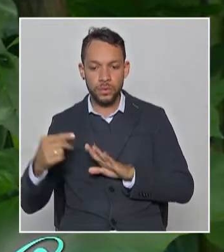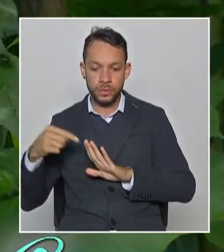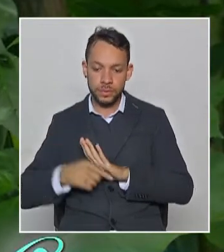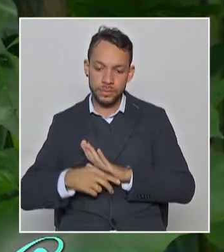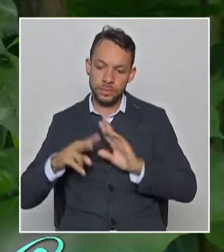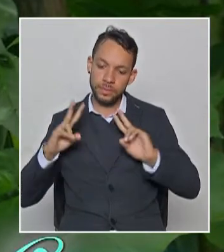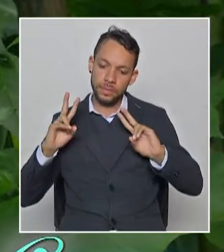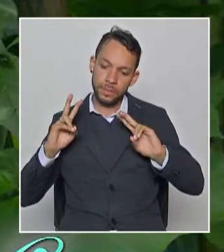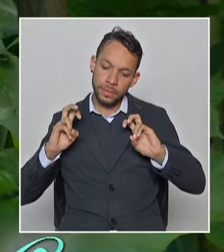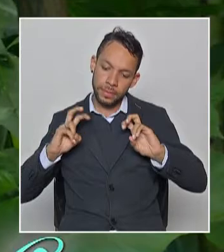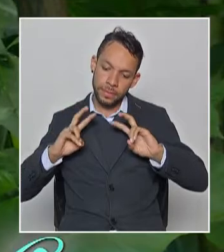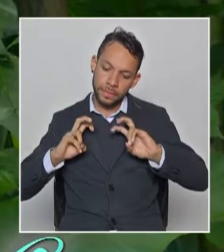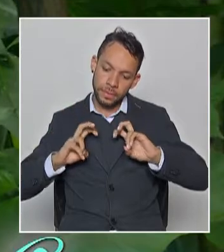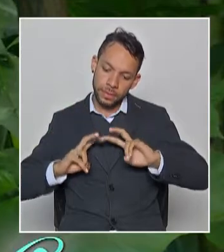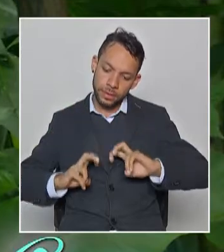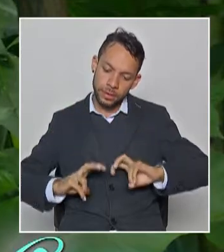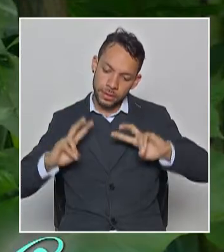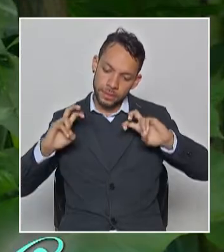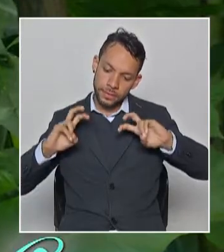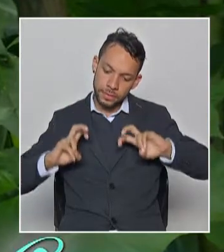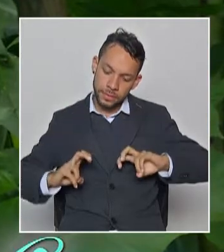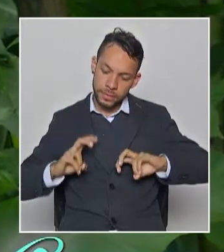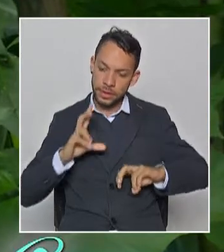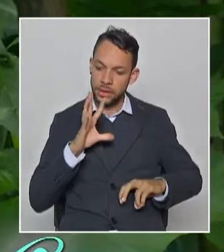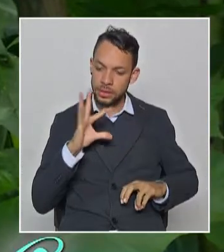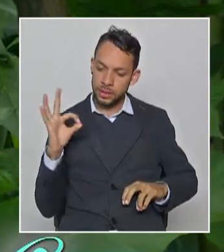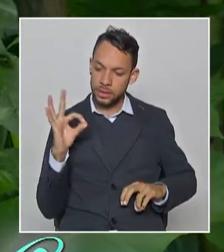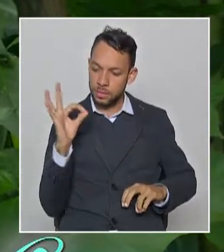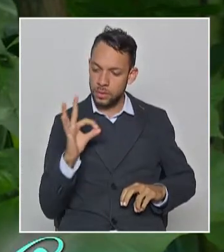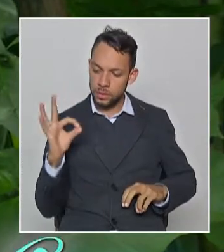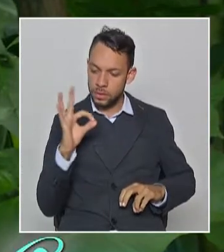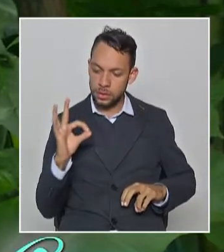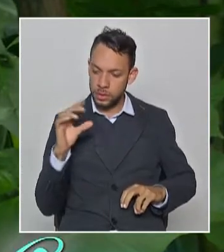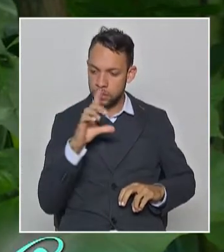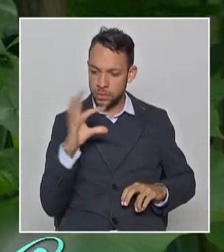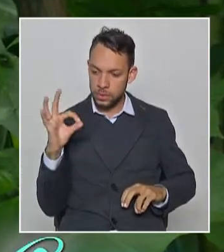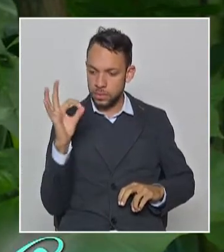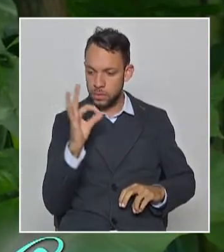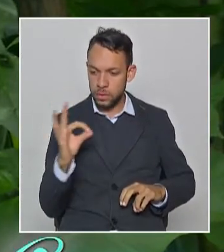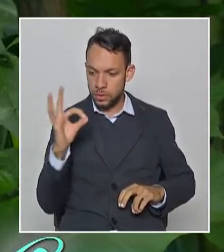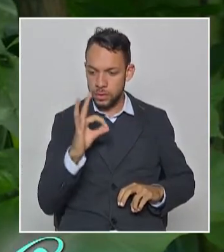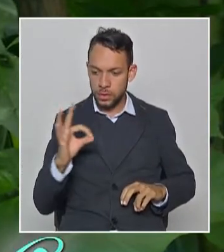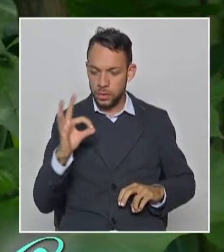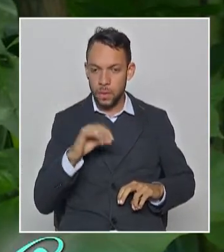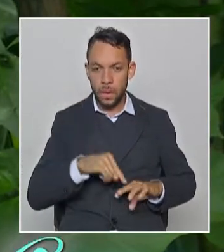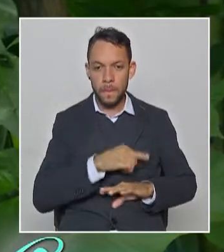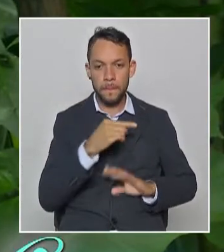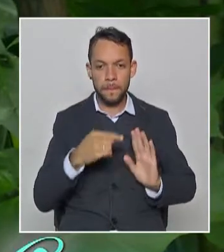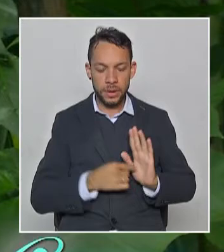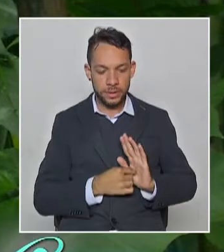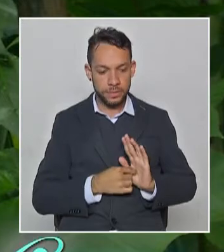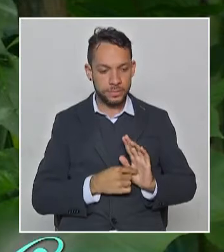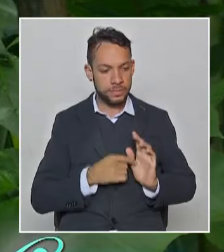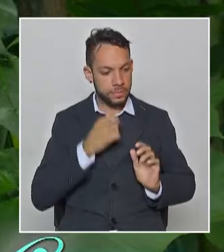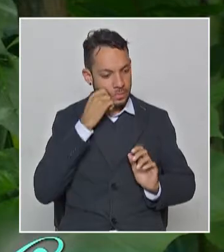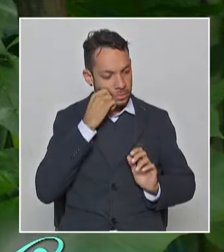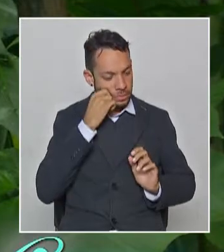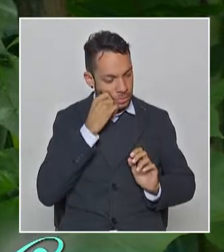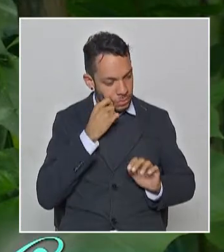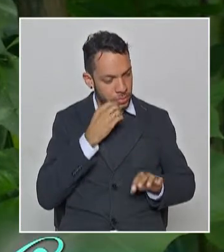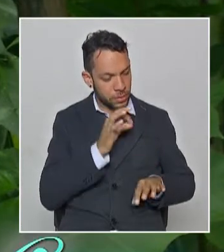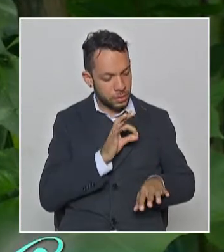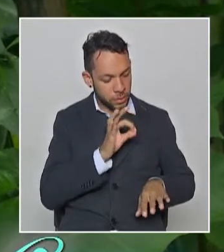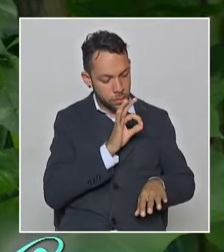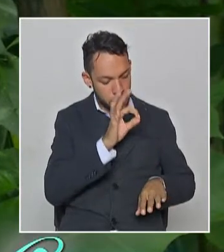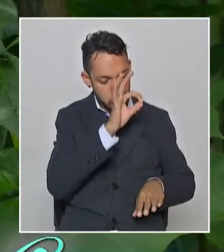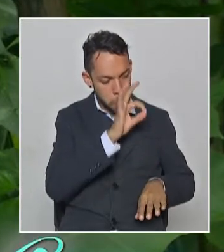haber la posibilidad de sacar la pitoxina 100% pura y manejarla de una manera ya terapéutica. El problema con la